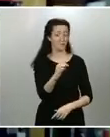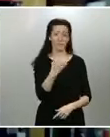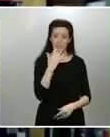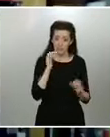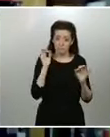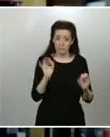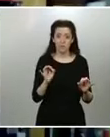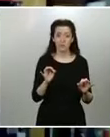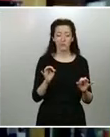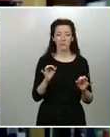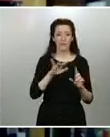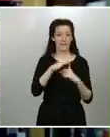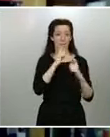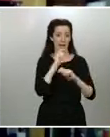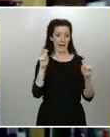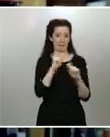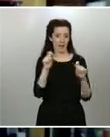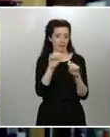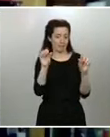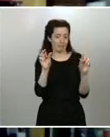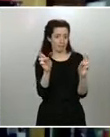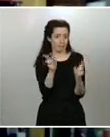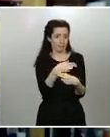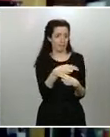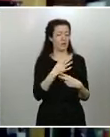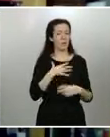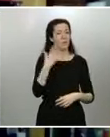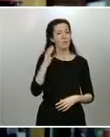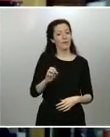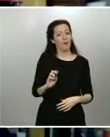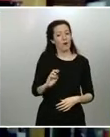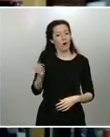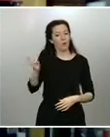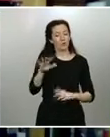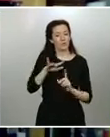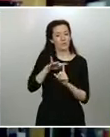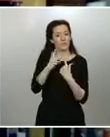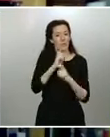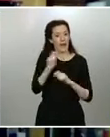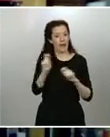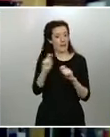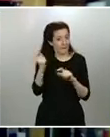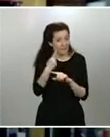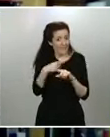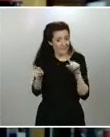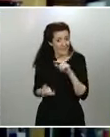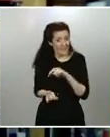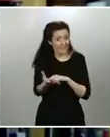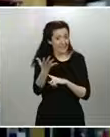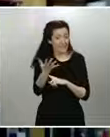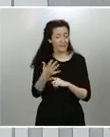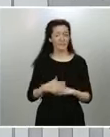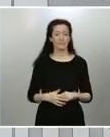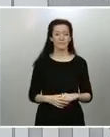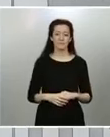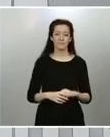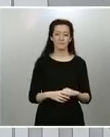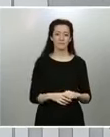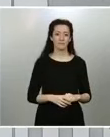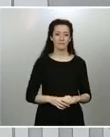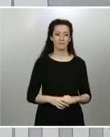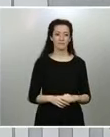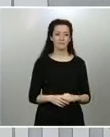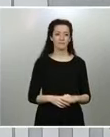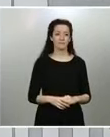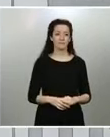distinto del 14 de marzo y empezando desde cero gracias ministros muchas gracias david por